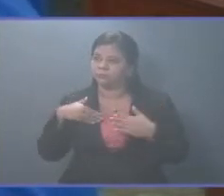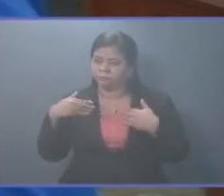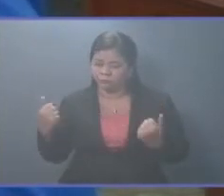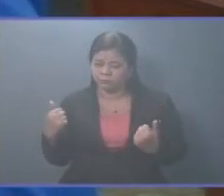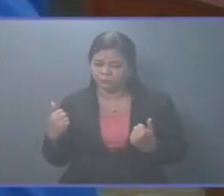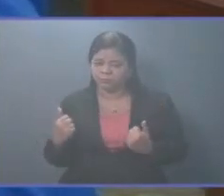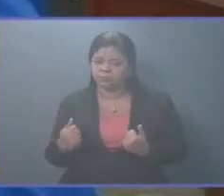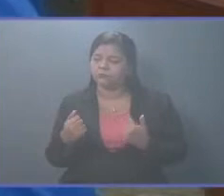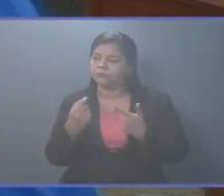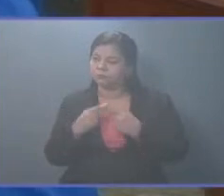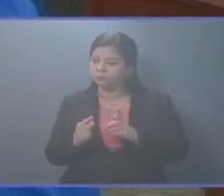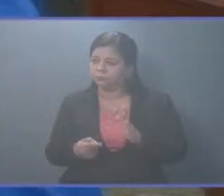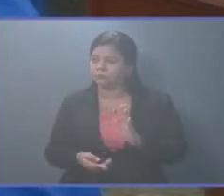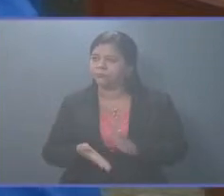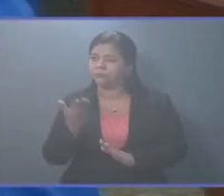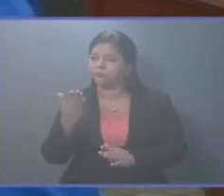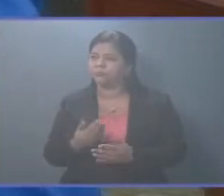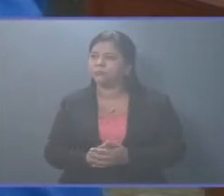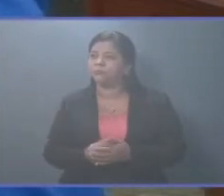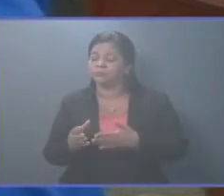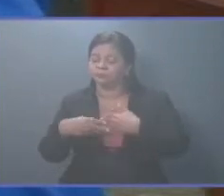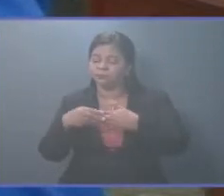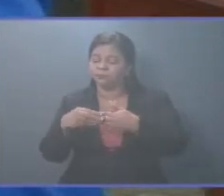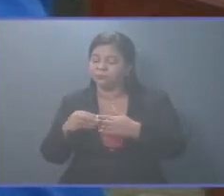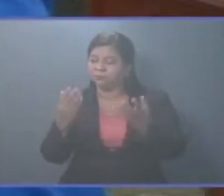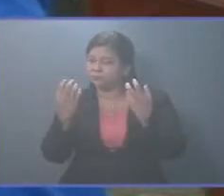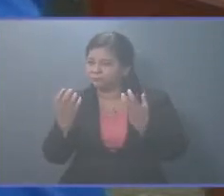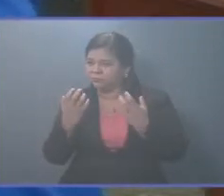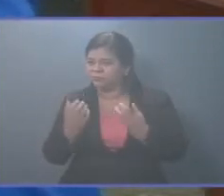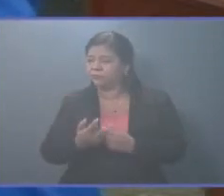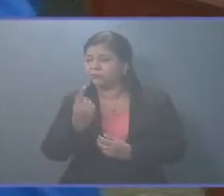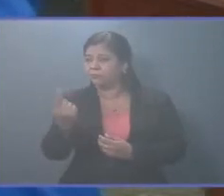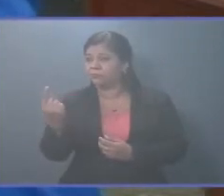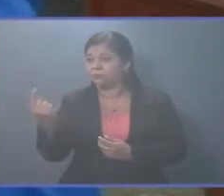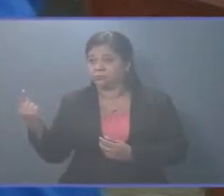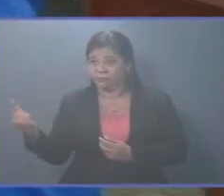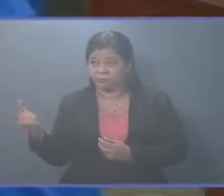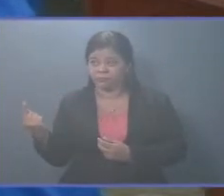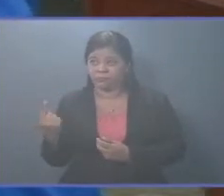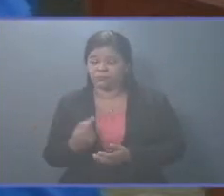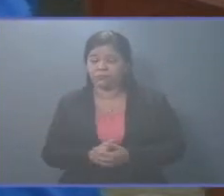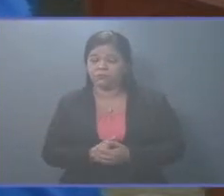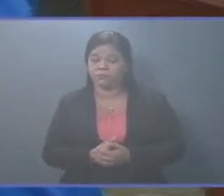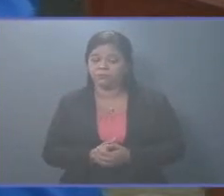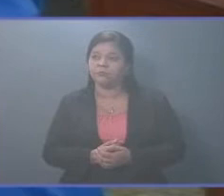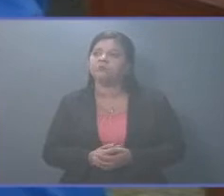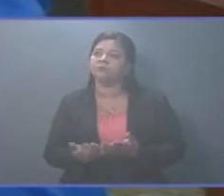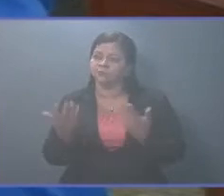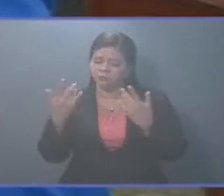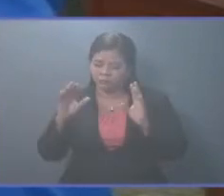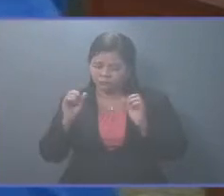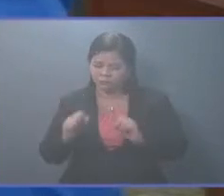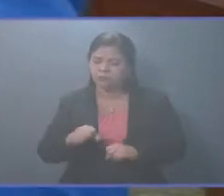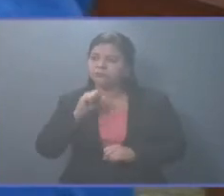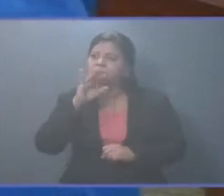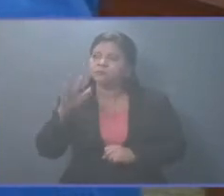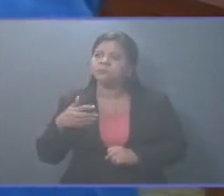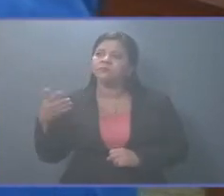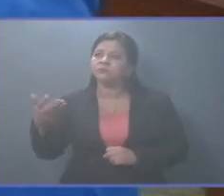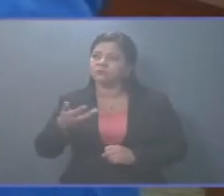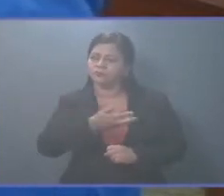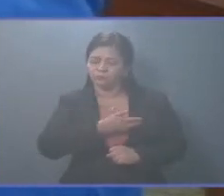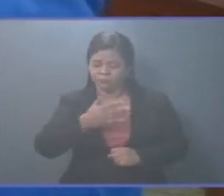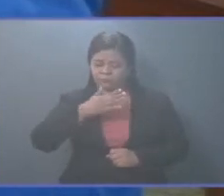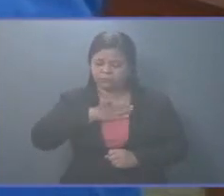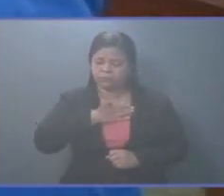laxo. Vean. Y aquí permite que muchas personas, vean, podamos decir que tenemos